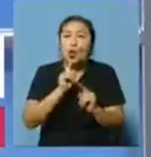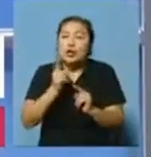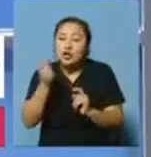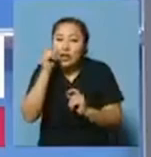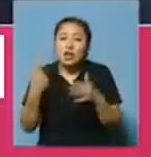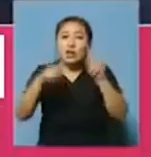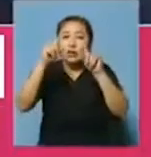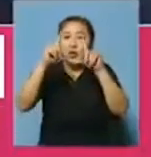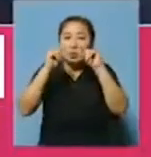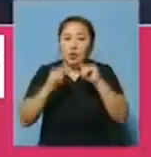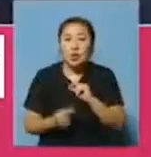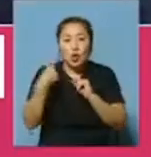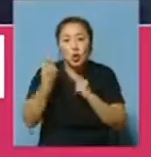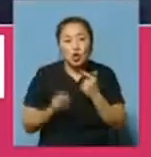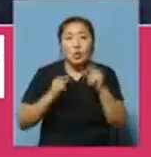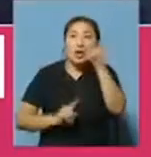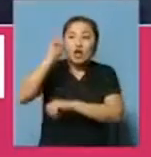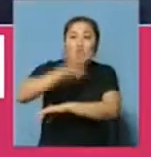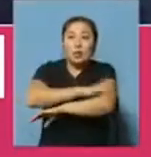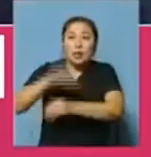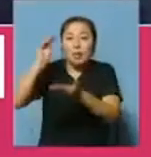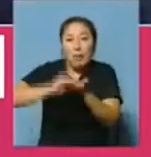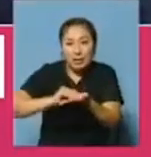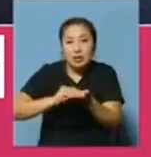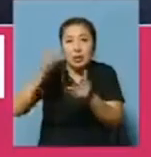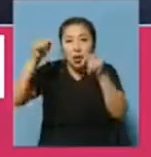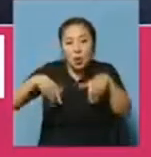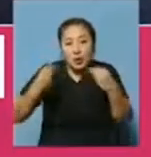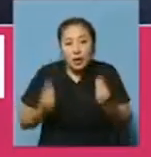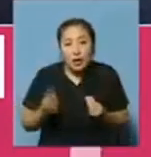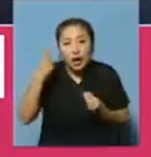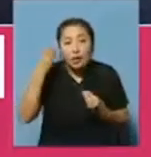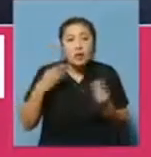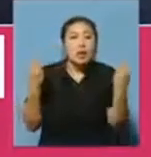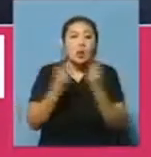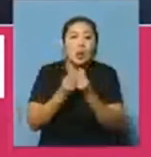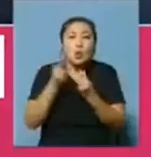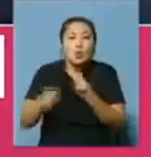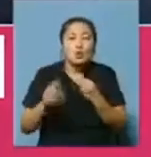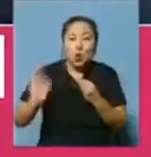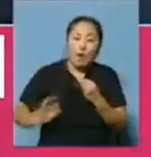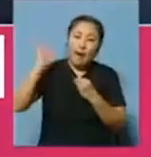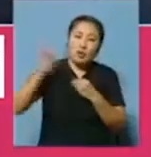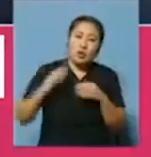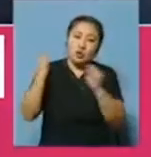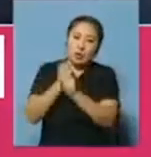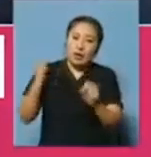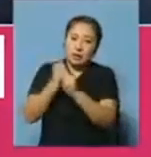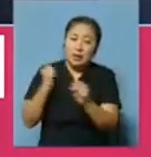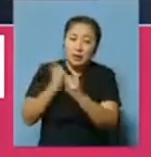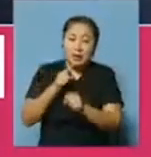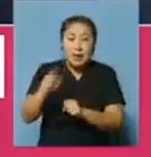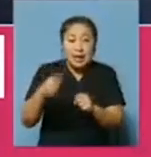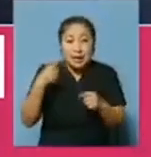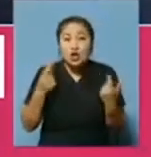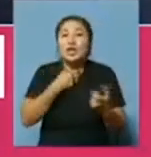sociales marcan que en el norte de más pobreza que en el centro del país porque hace muchas décadas que se viene trabajando mal eso